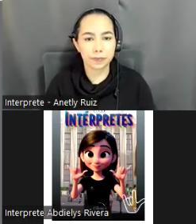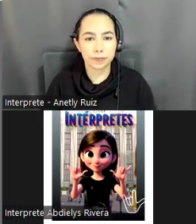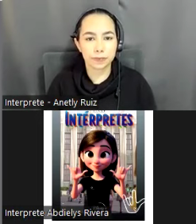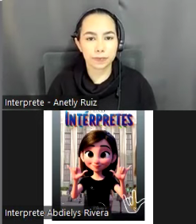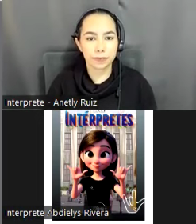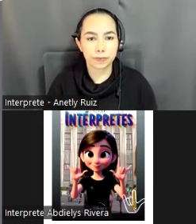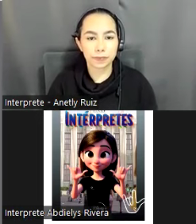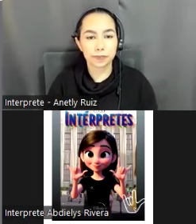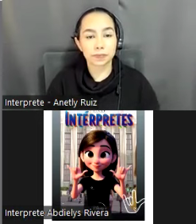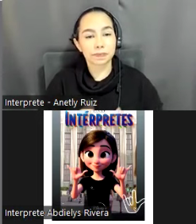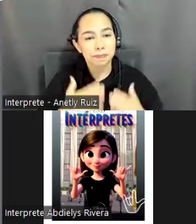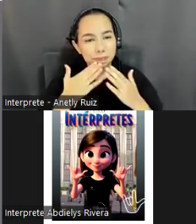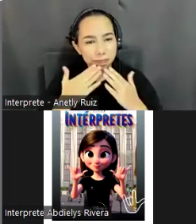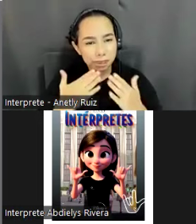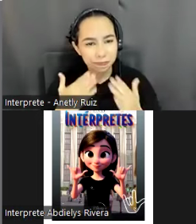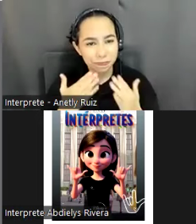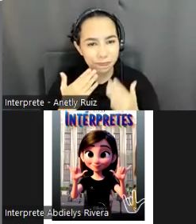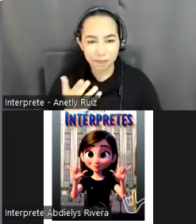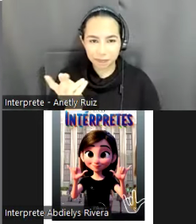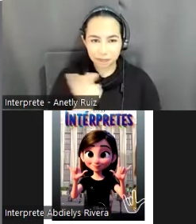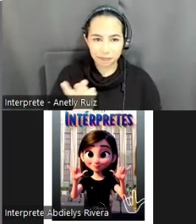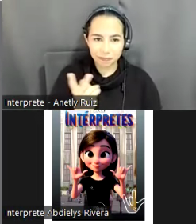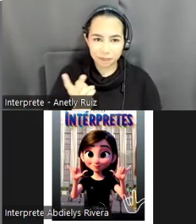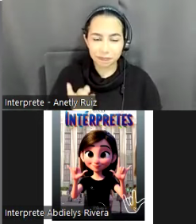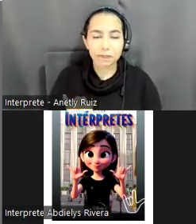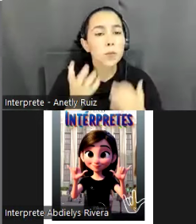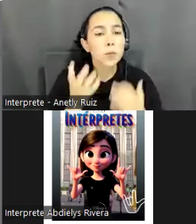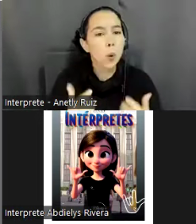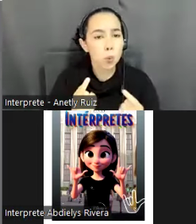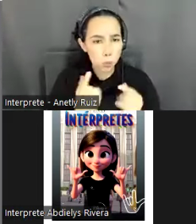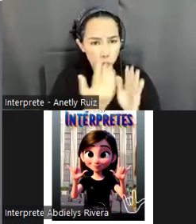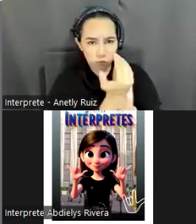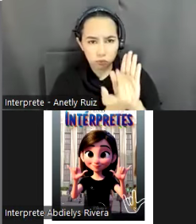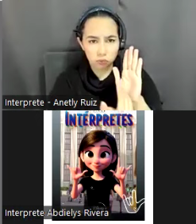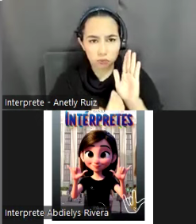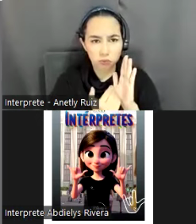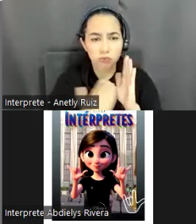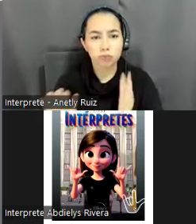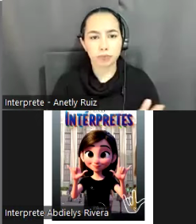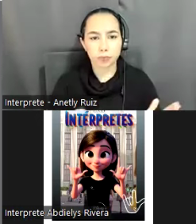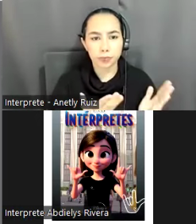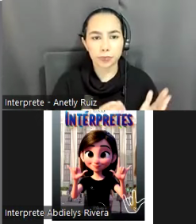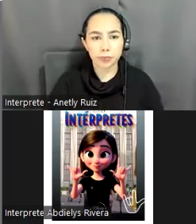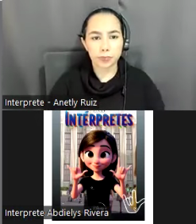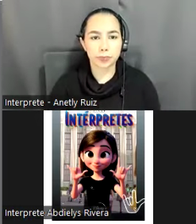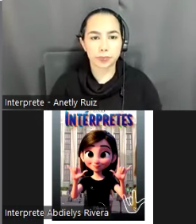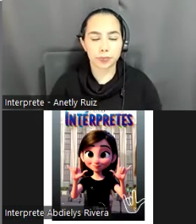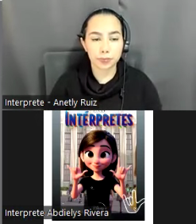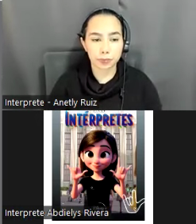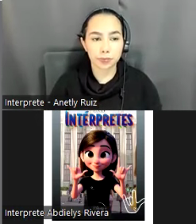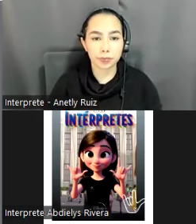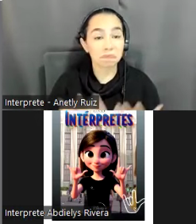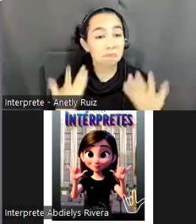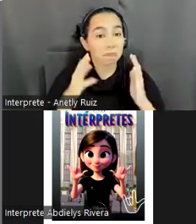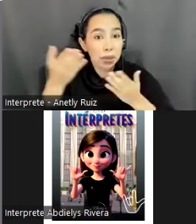Gracias, compañeras. Pasemos a lo que será la agenda de la sesión del día de hoy. Tenemos, como ya se mencionó anteriormente, la